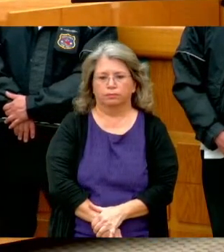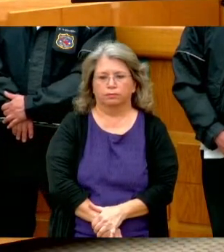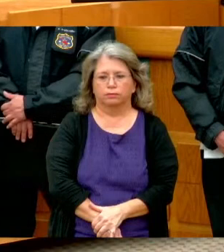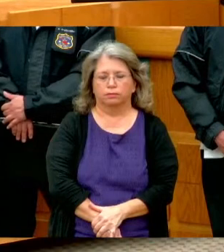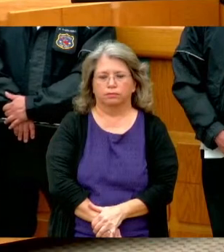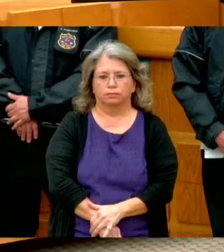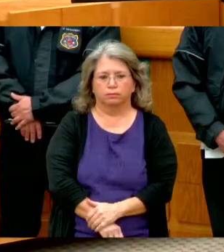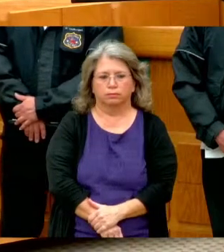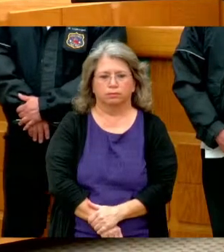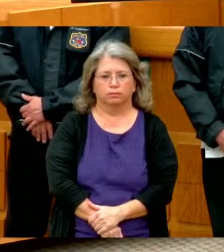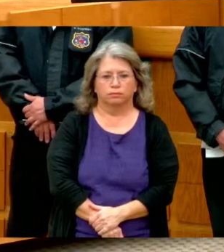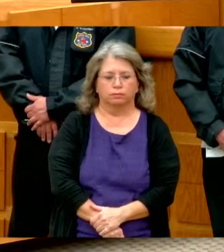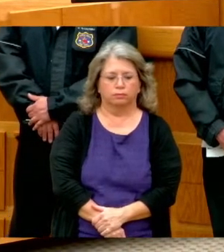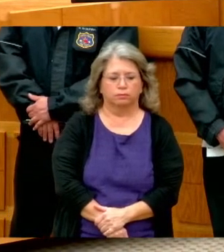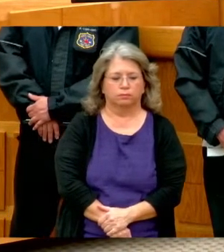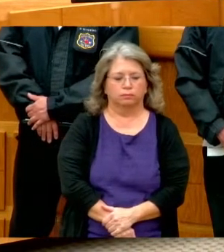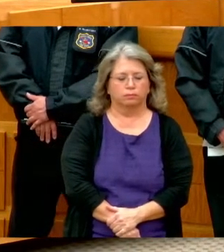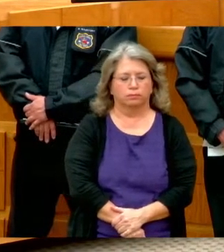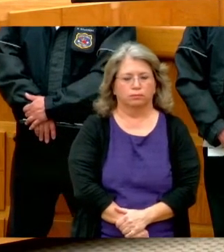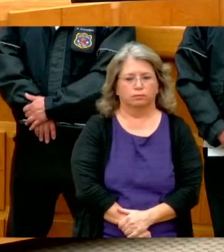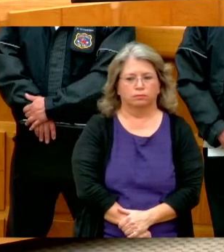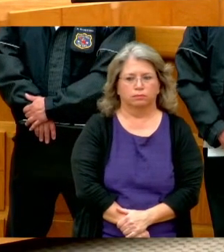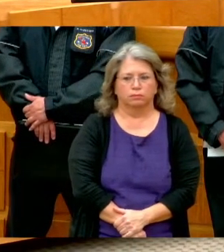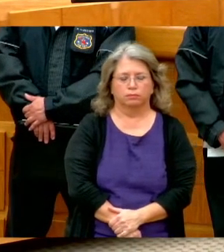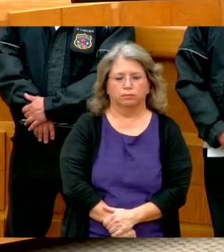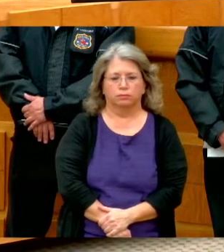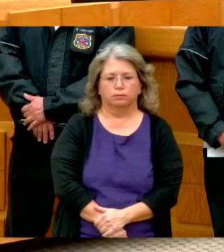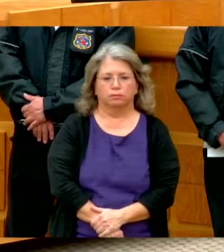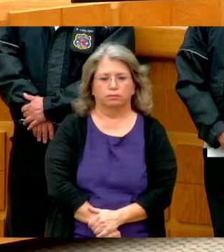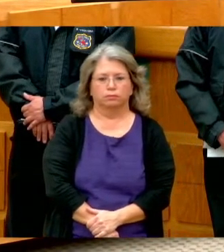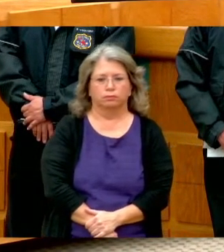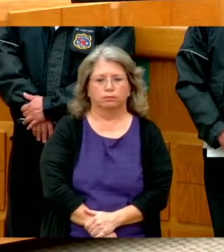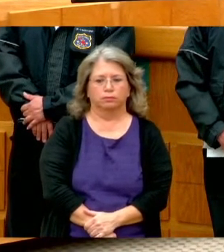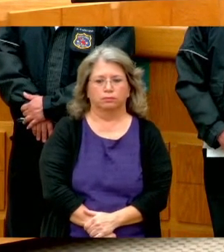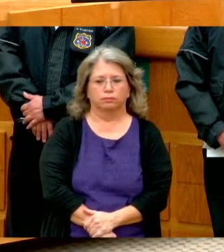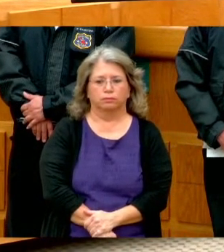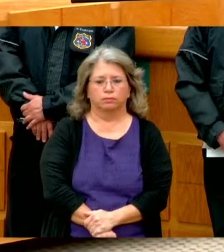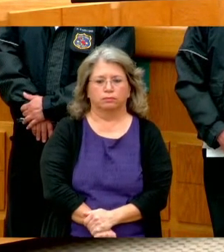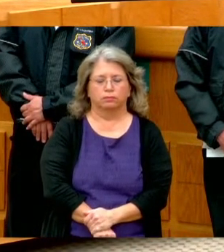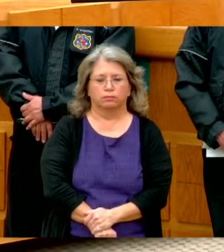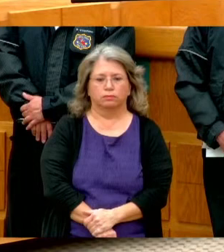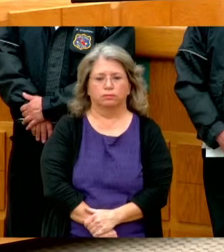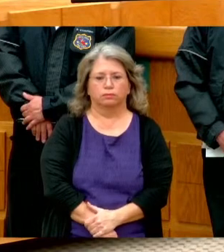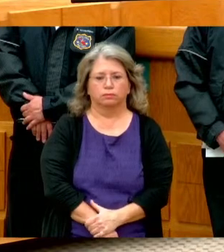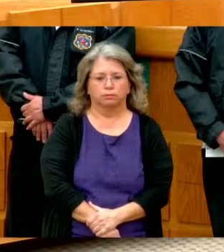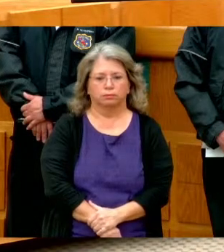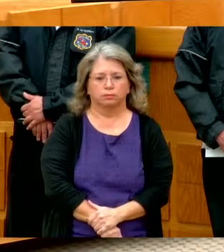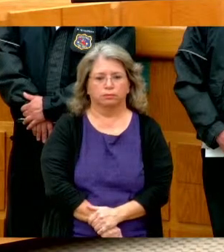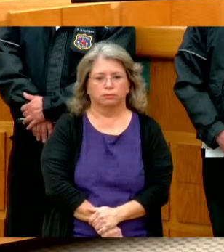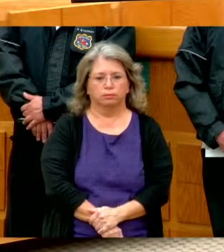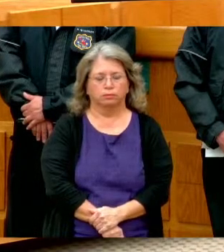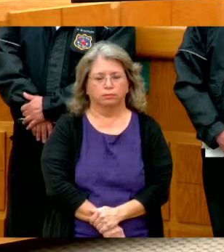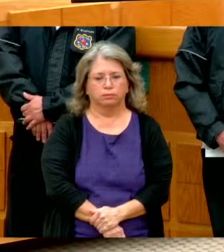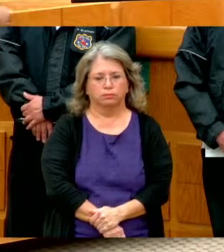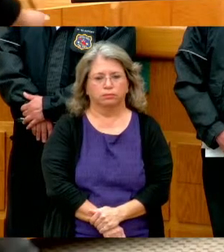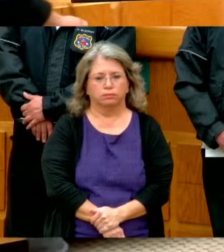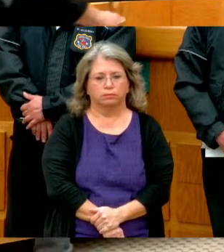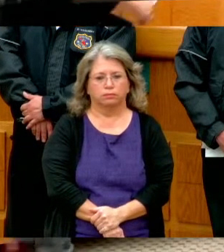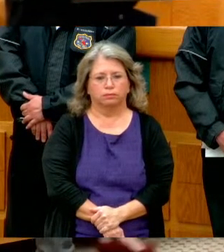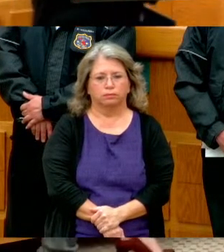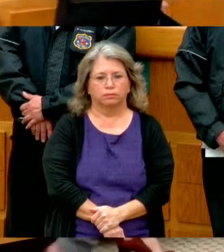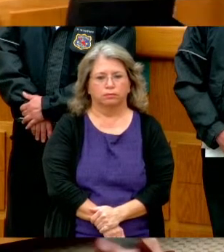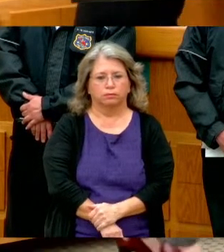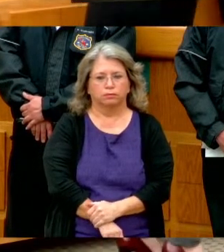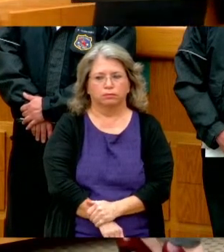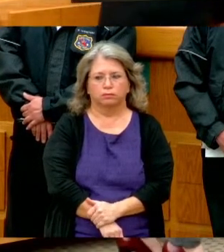en cuanto a la propagación del virus, así como los pacientes que están hospitalizados. El color verde, por ejemplo, son buenas noticias y así